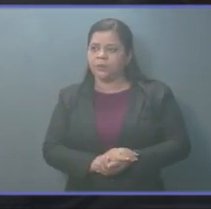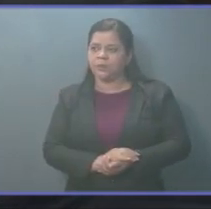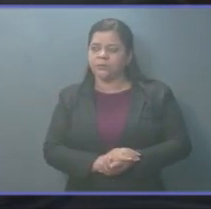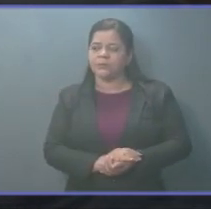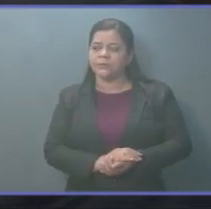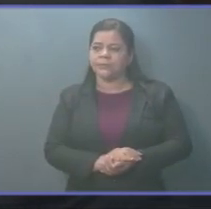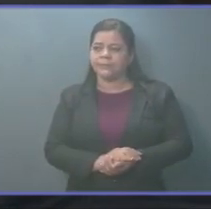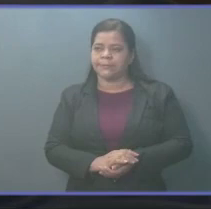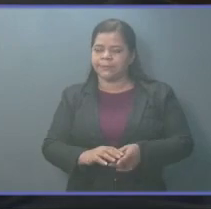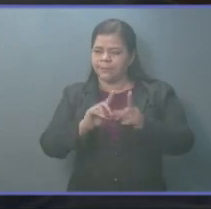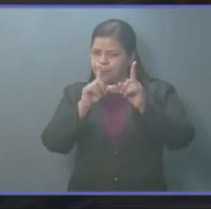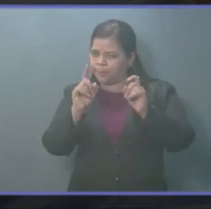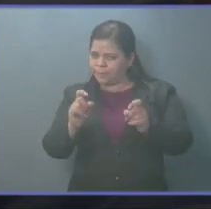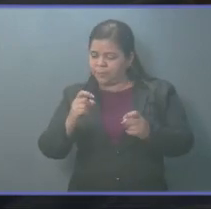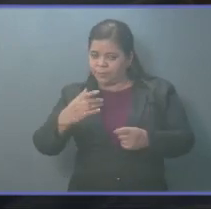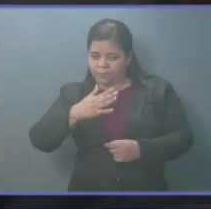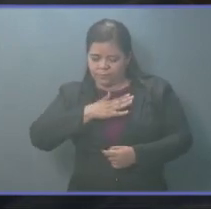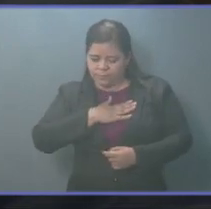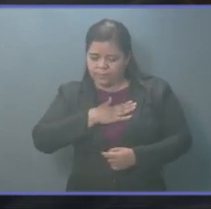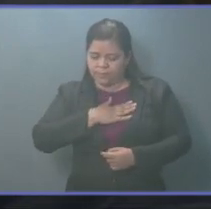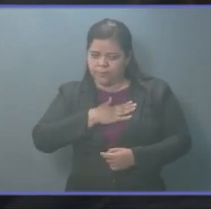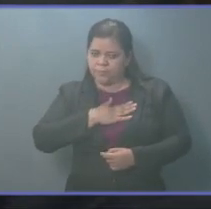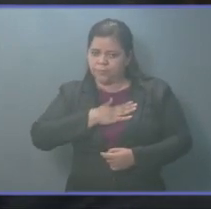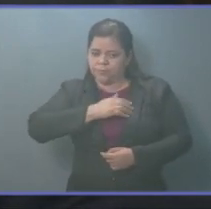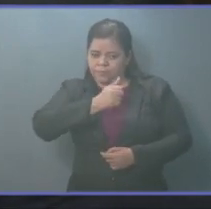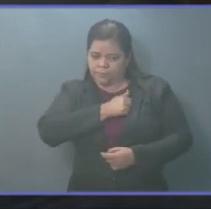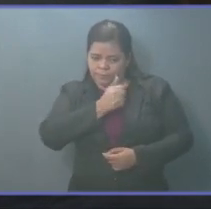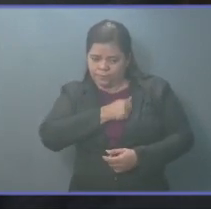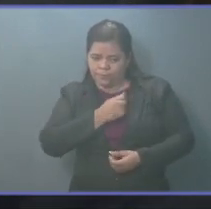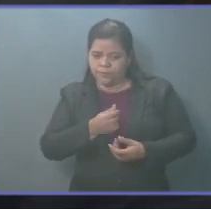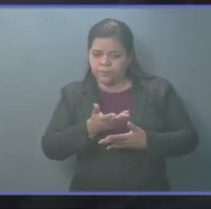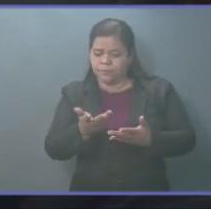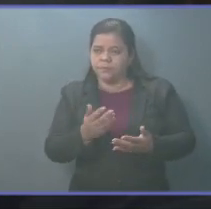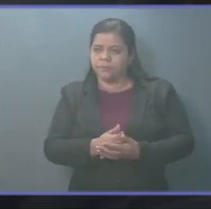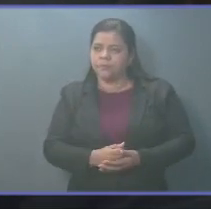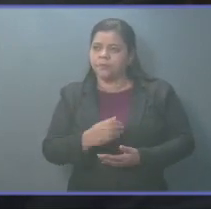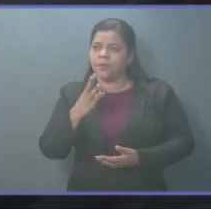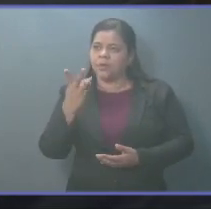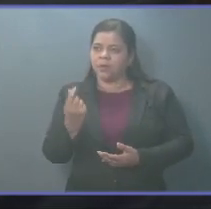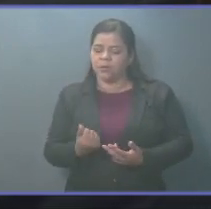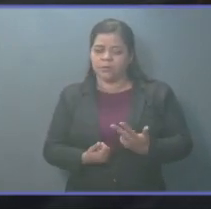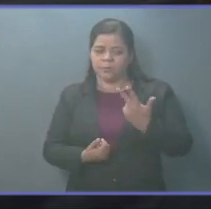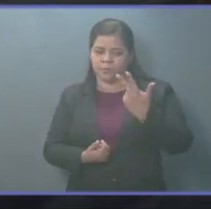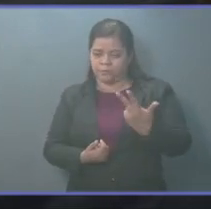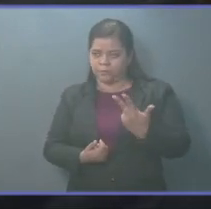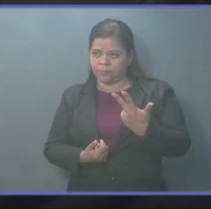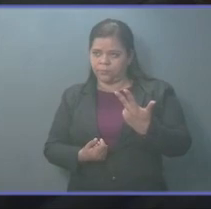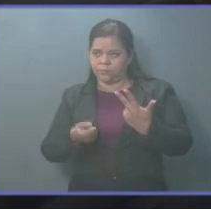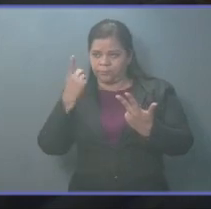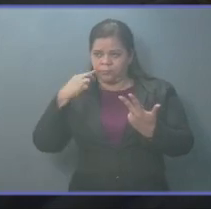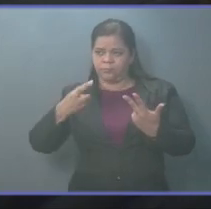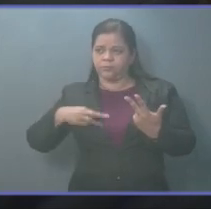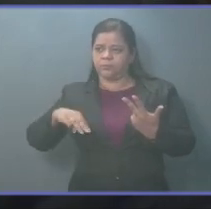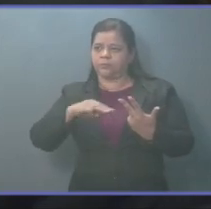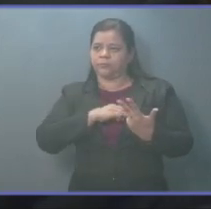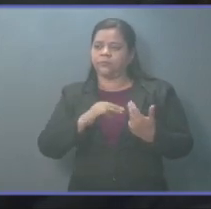La pregunta que a mí me corresponde formular es la pregunta número 3, señor ministro,